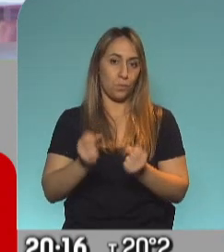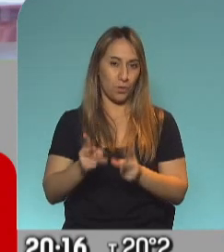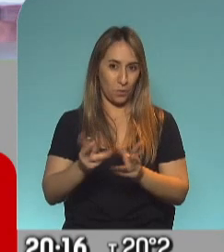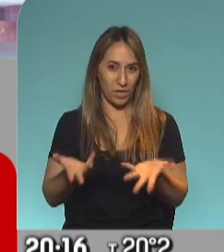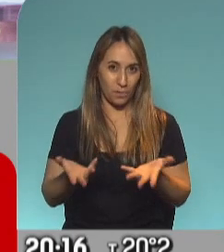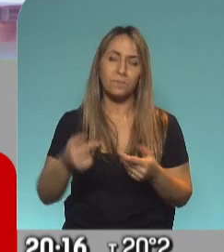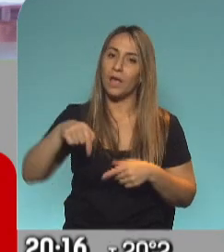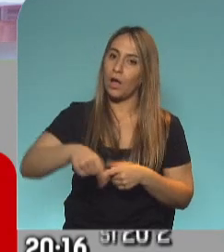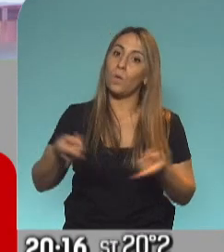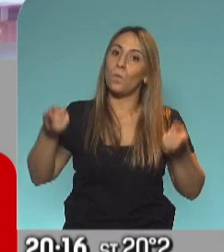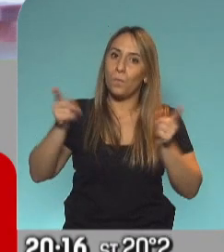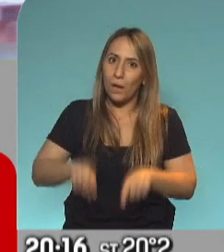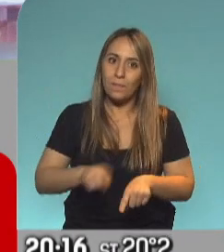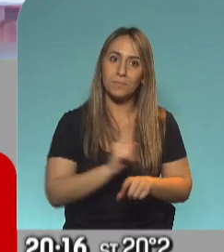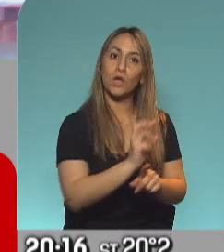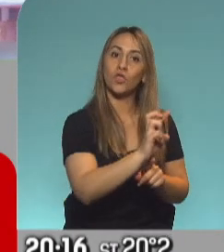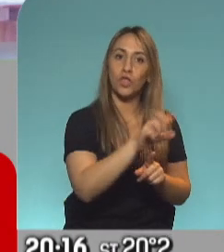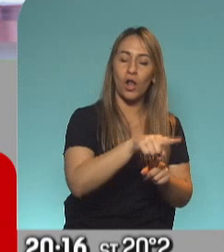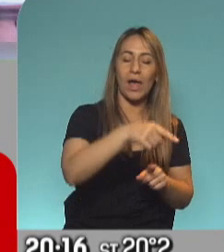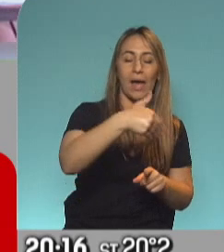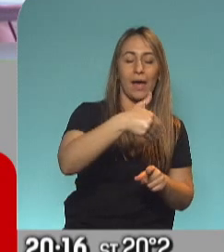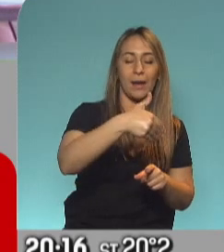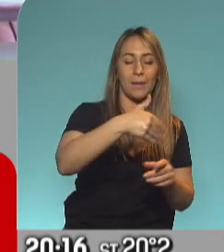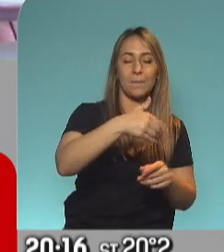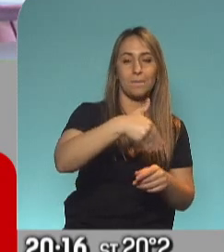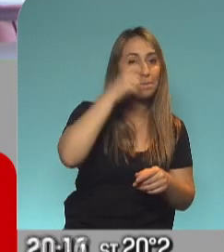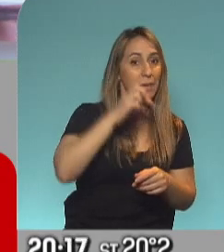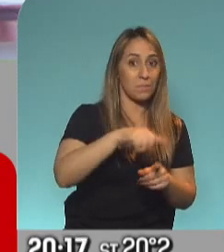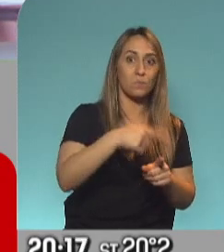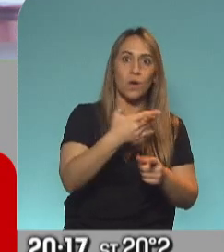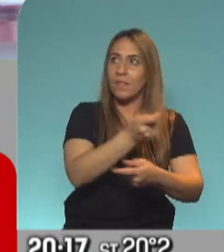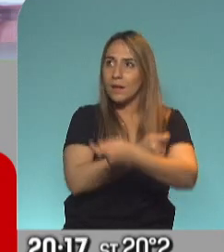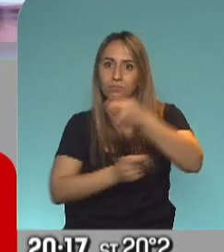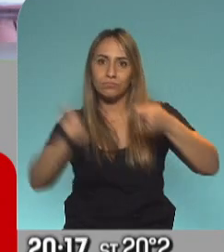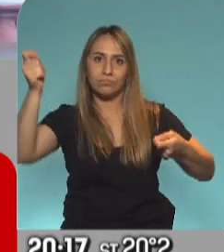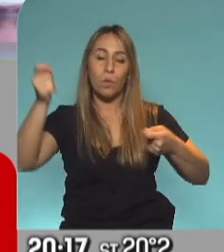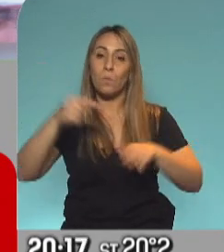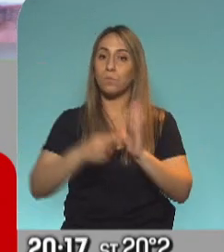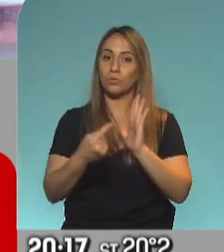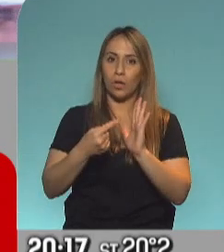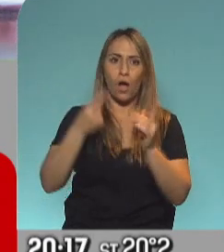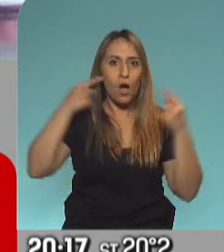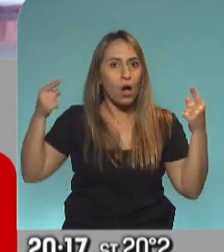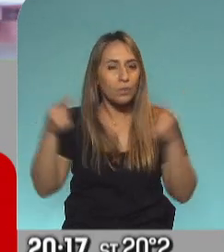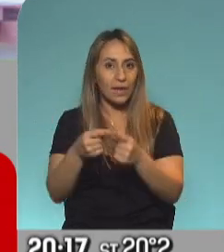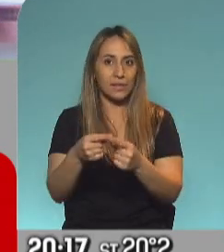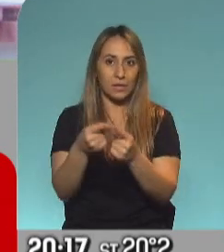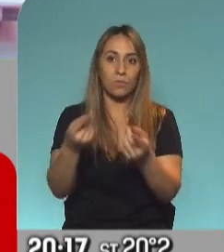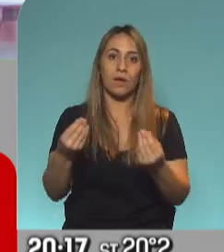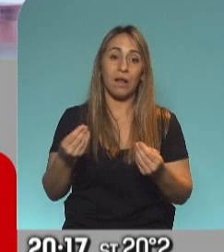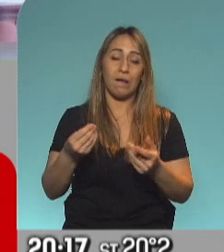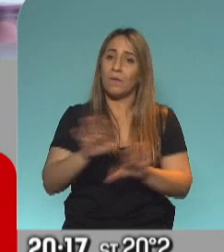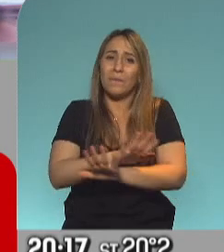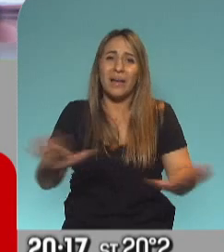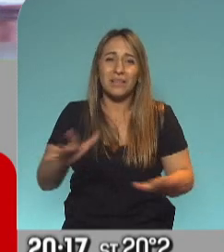operar con estos dólares que lo importante grave entonces reducir esta brecha de cambiar es justamente como para terminar con esta expectativa de devaluación